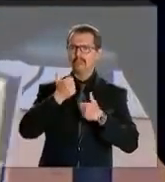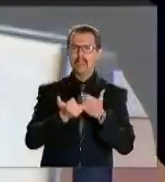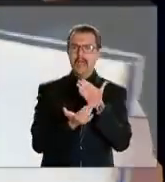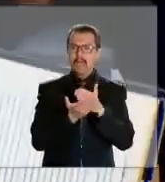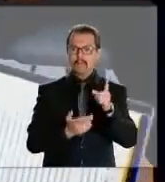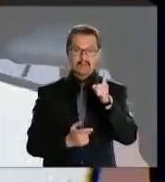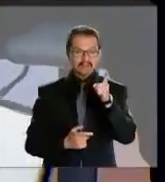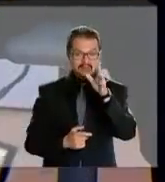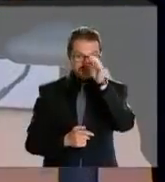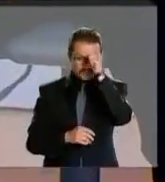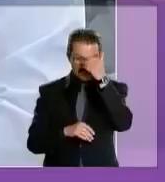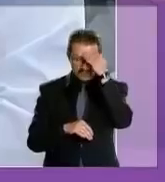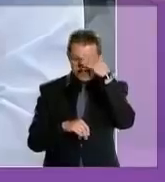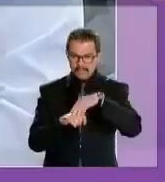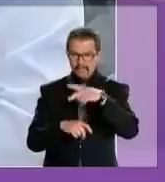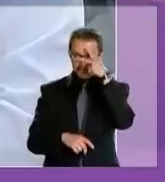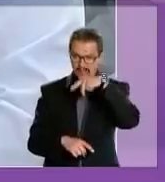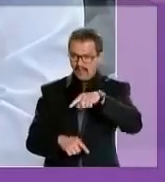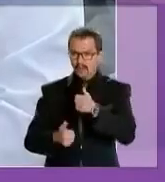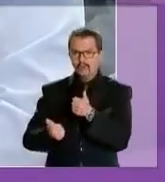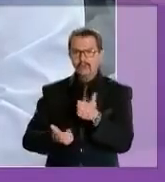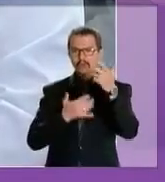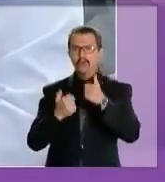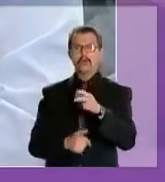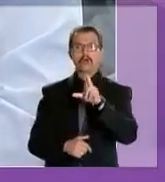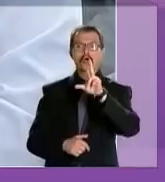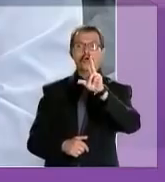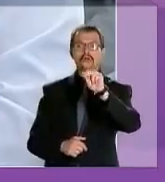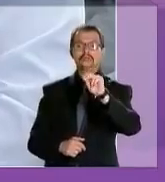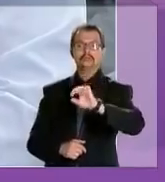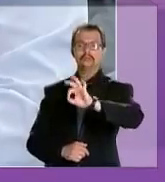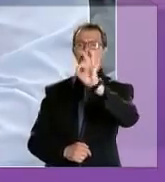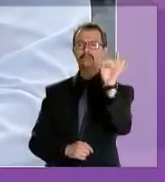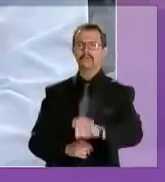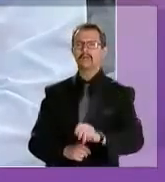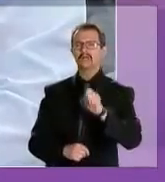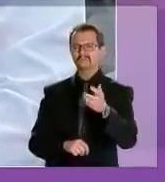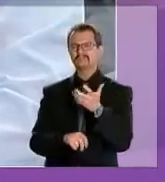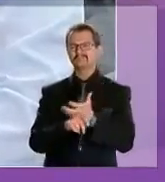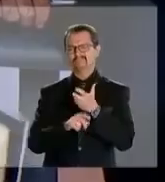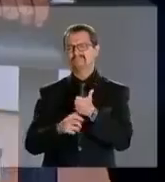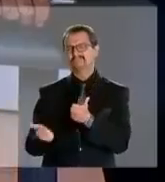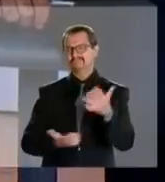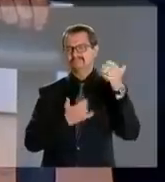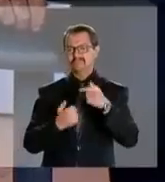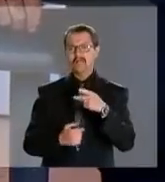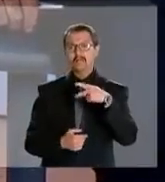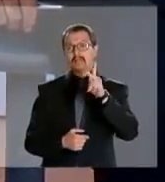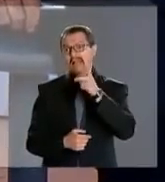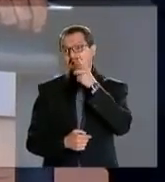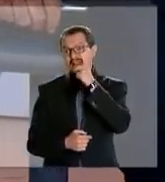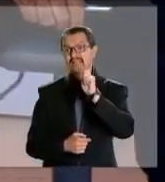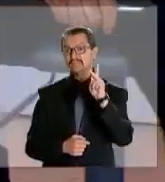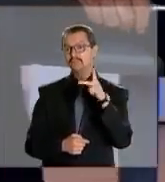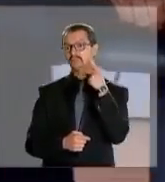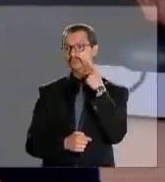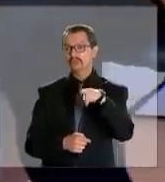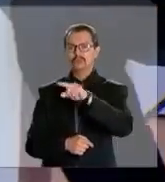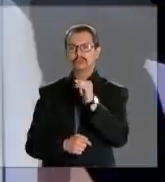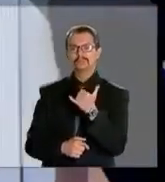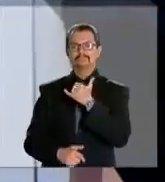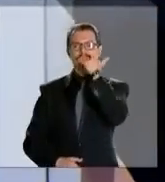son a eeuu dicen que en política no se cometen errores se comete un error y lo demás son